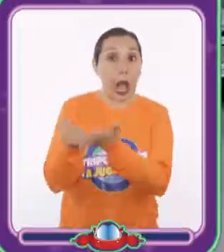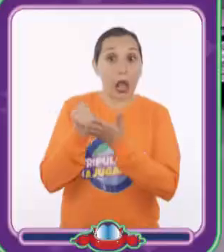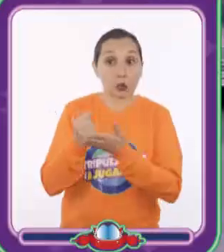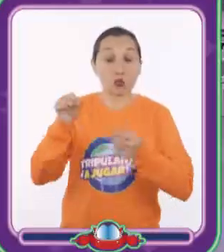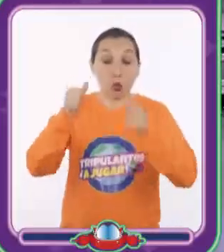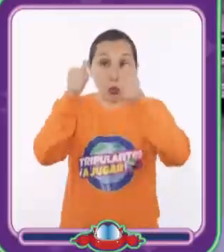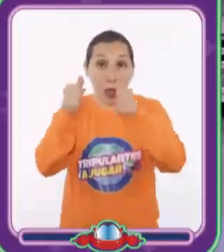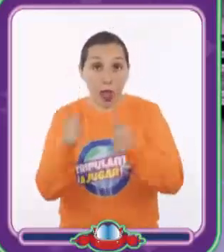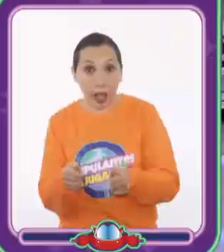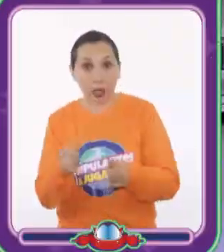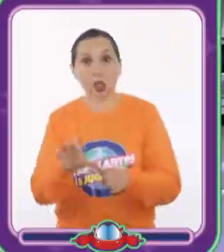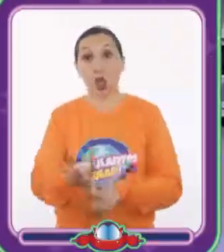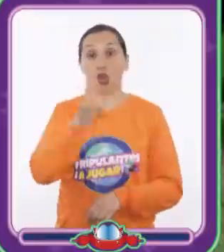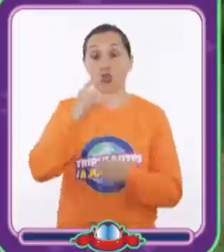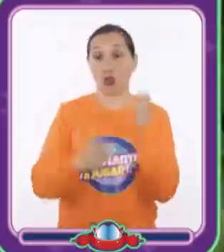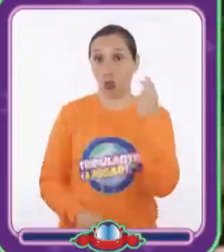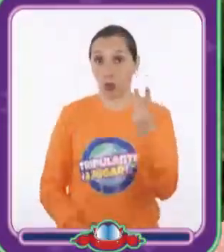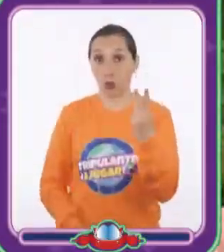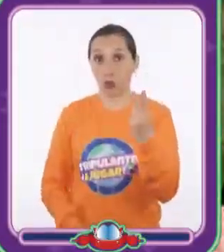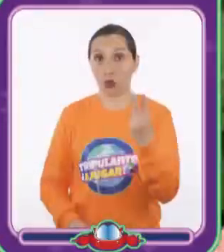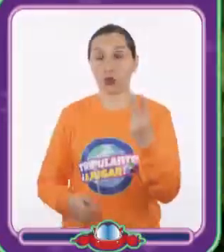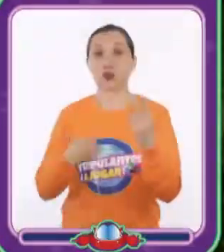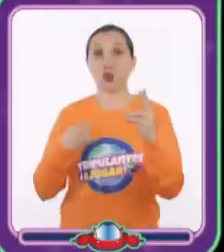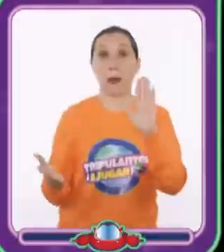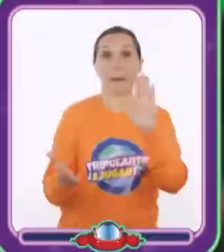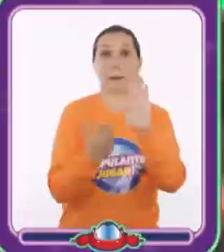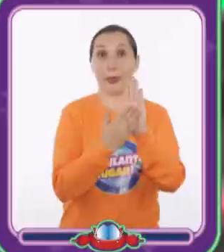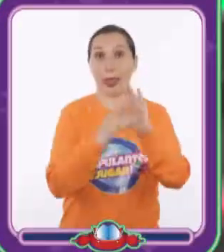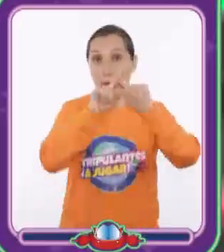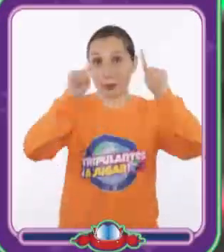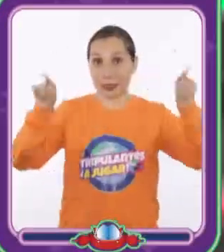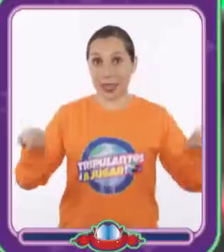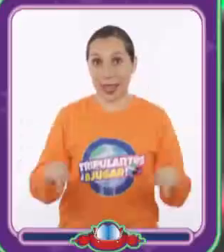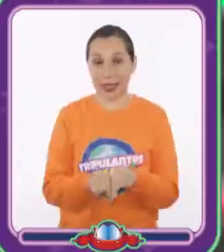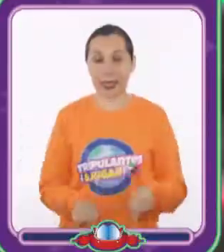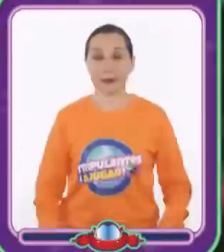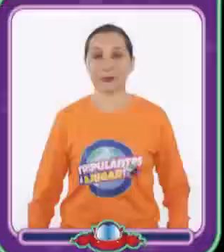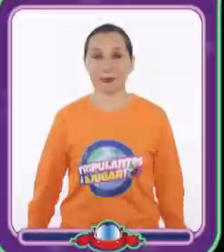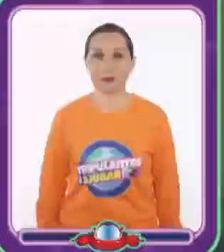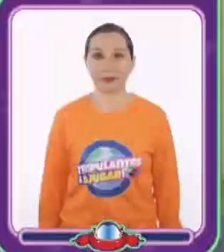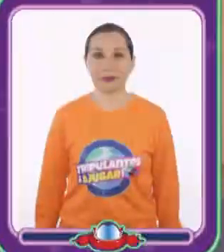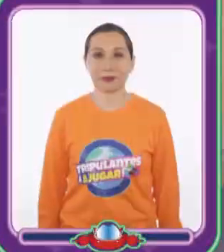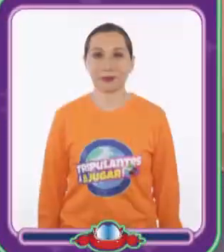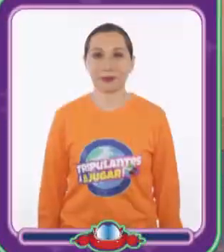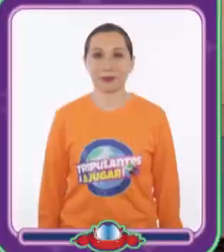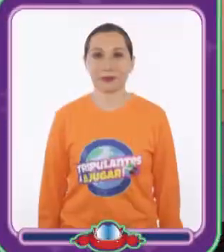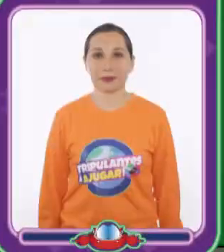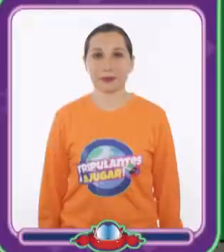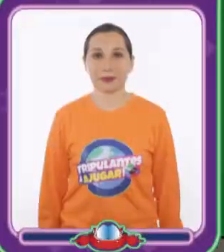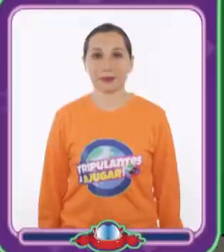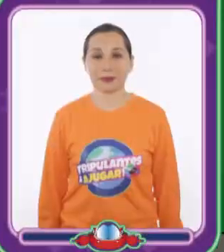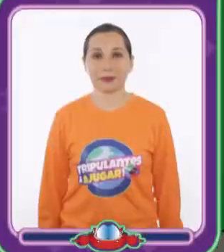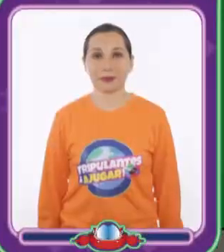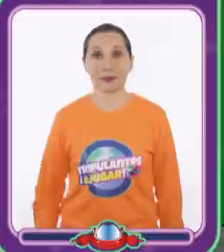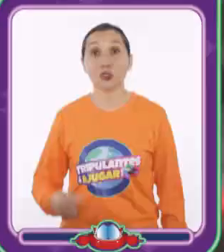¿O qué pistas? Encontré dos. La fui a pegar a la pizarra.